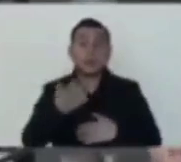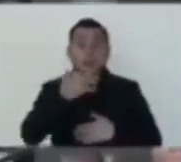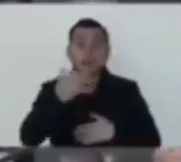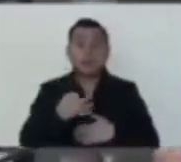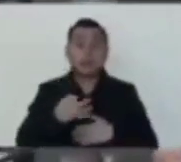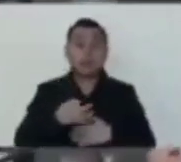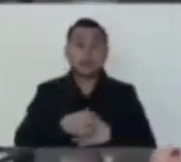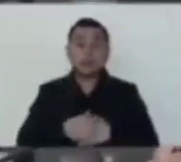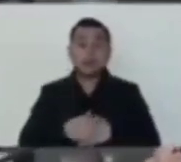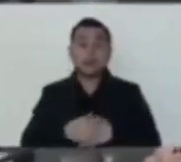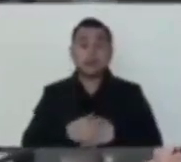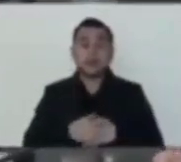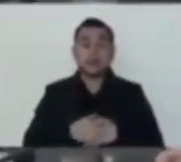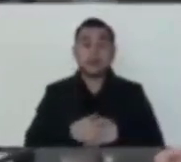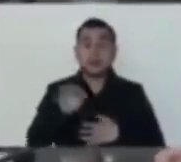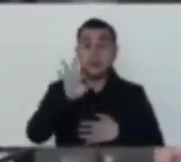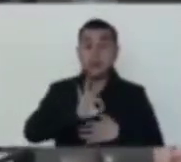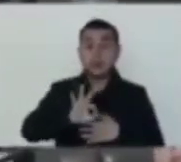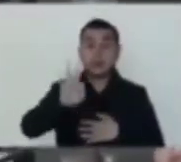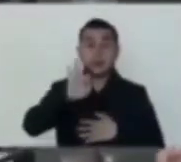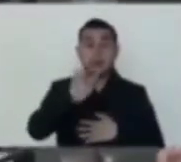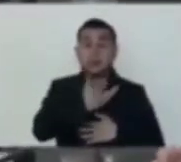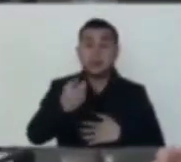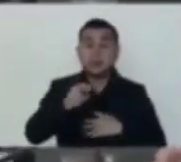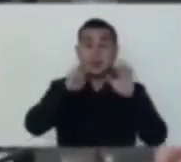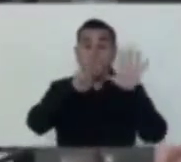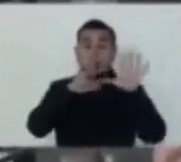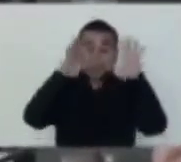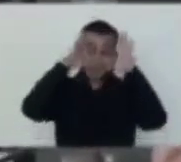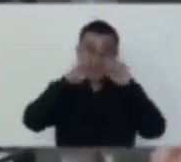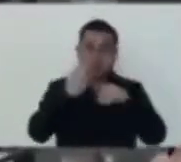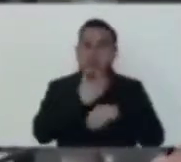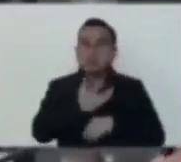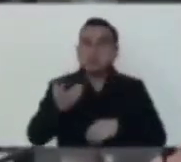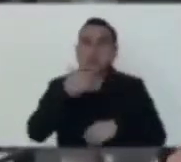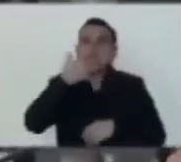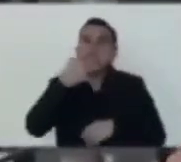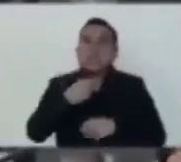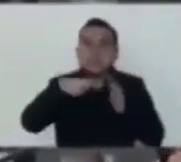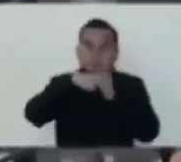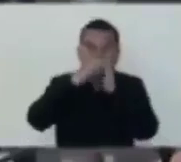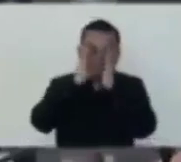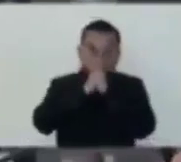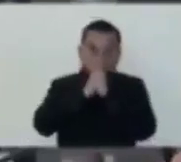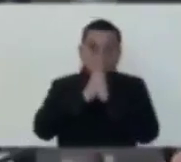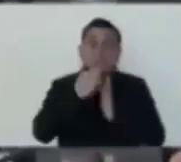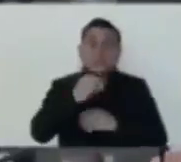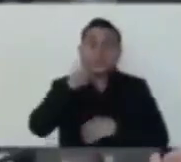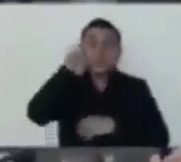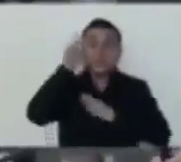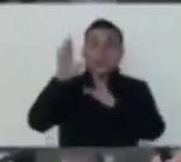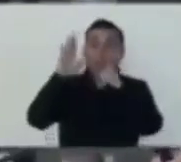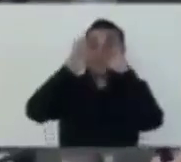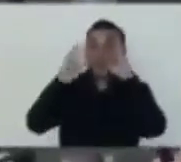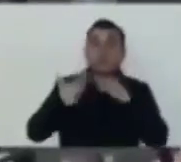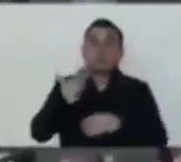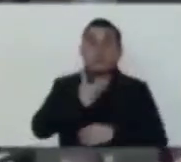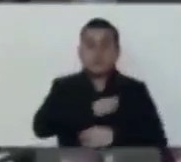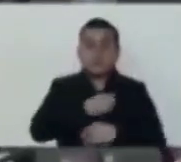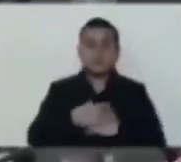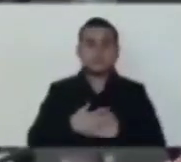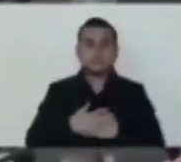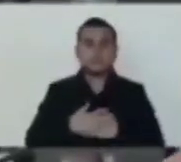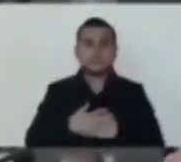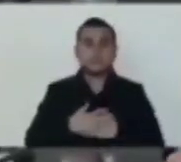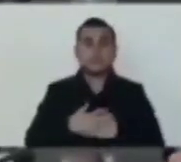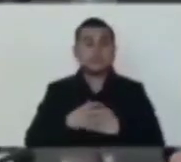más, mejor. Así que donde estemos millones orando, pues esa oración la voy a oír más Dios que si solo yo o alguien se